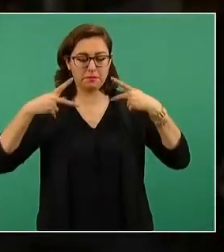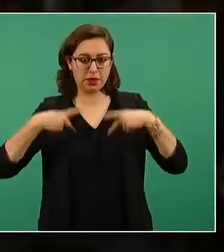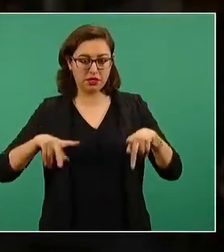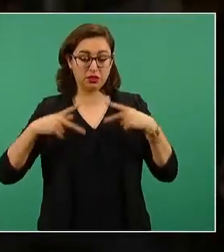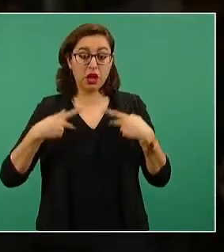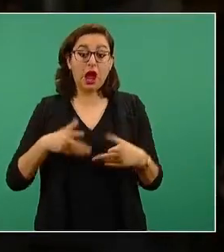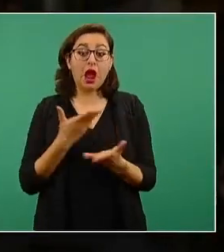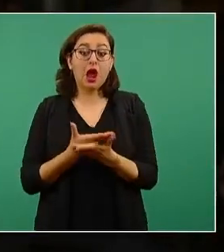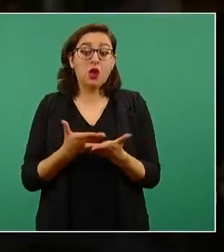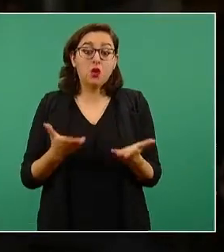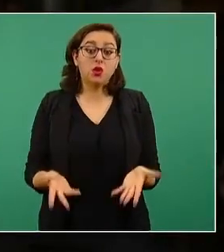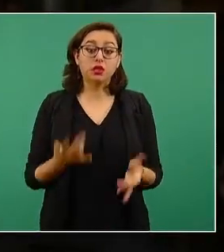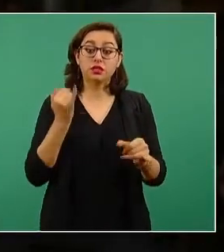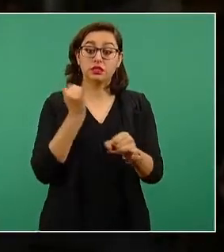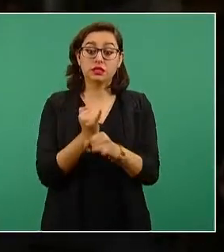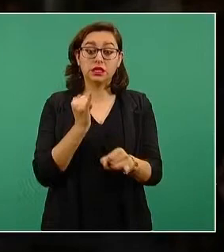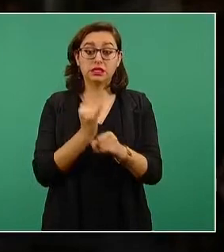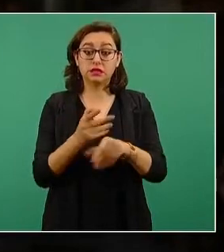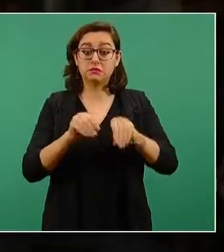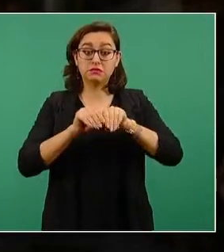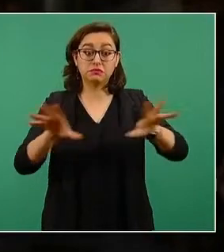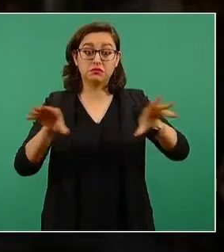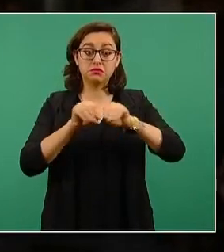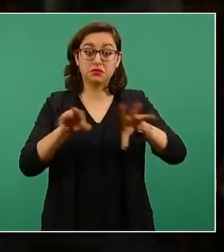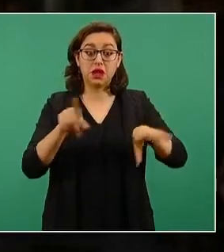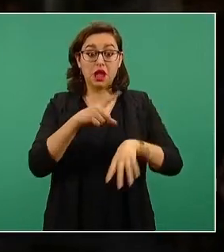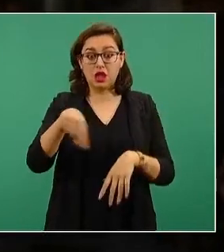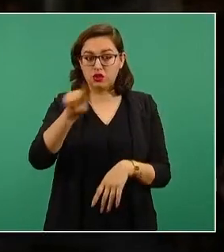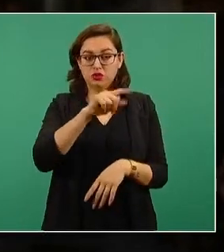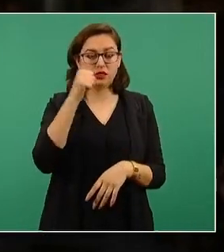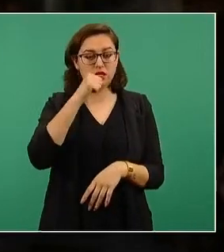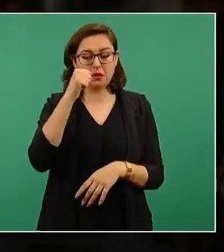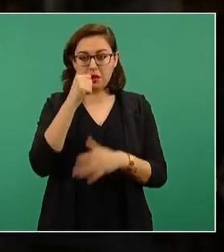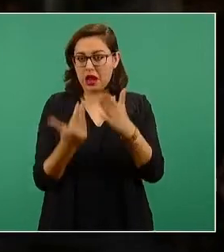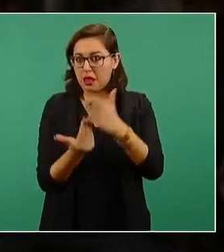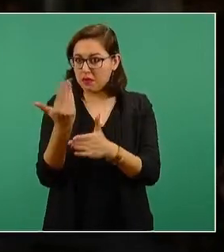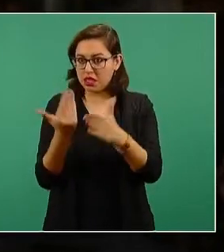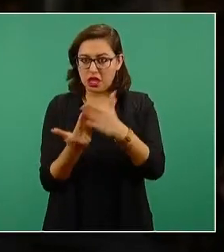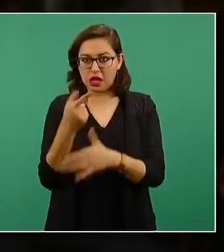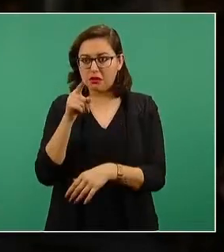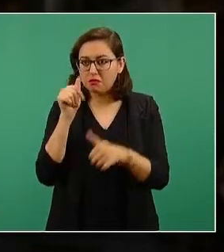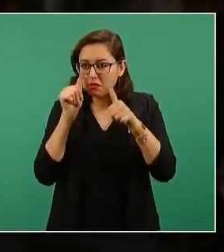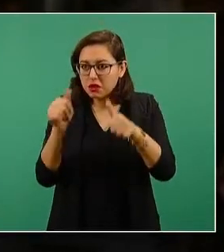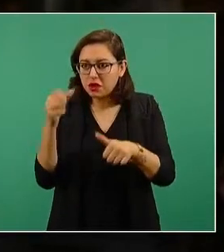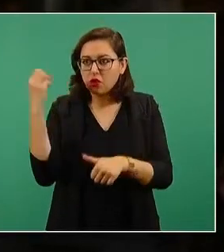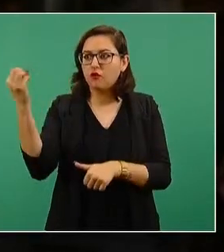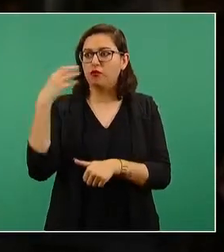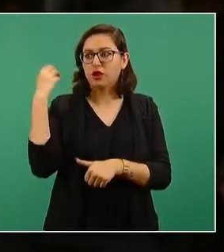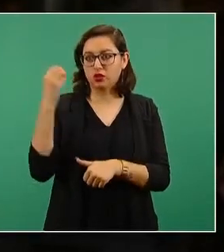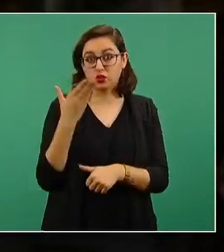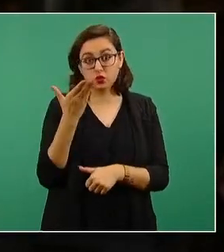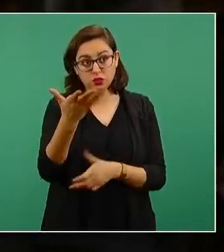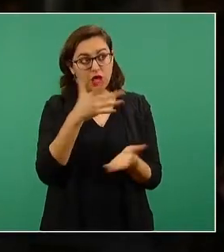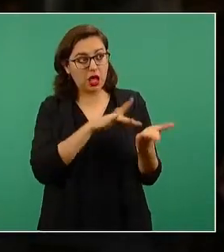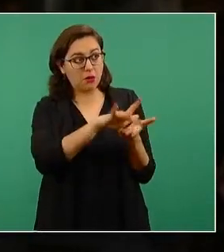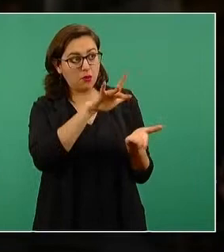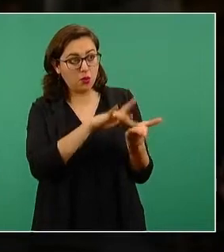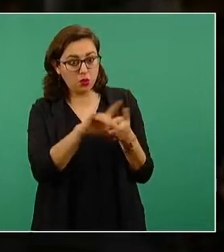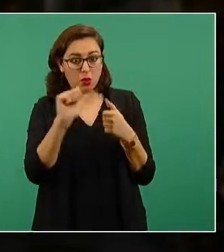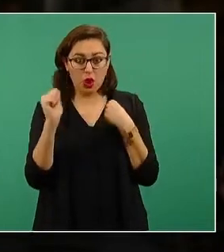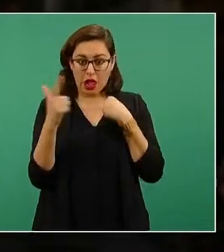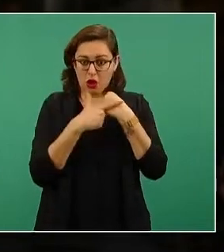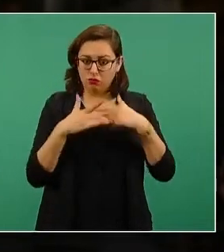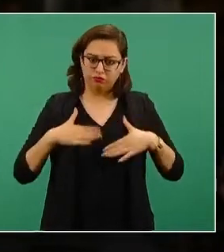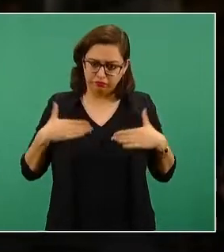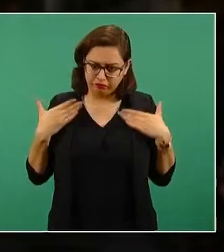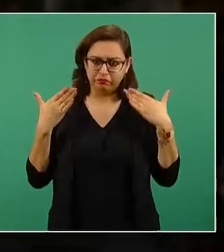muy enterados y ven la mañanera, están muy, muy confiados en el apoyo que usted les está ofreciendo o el